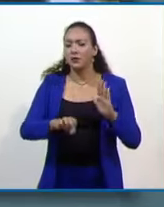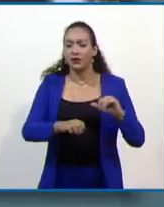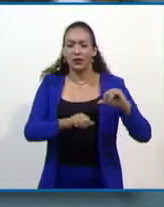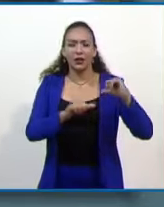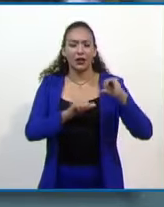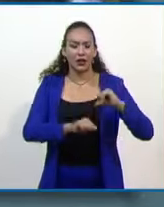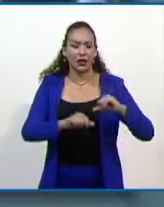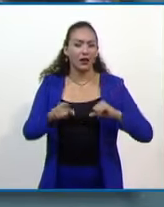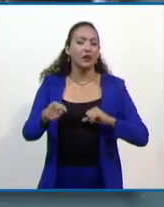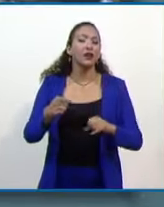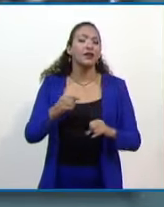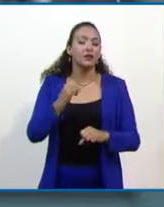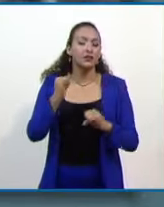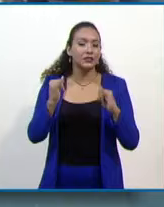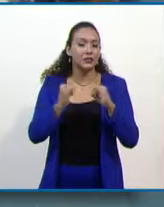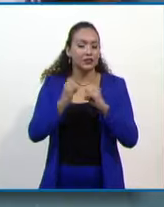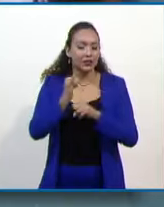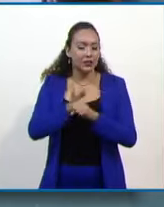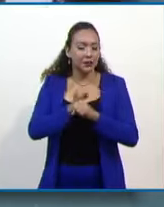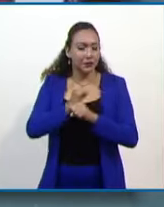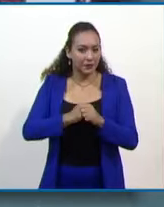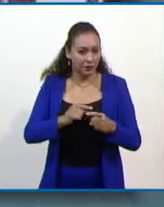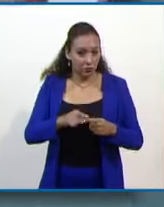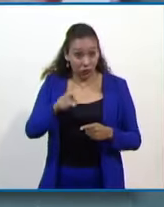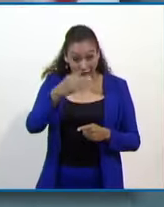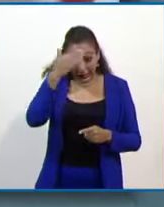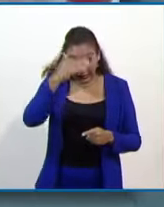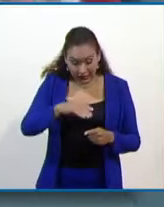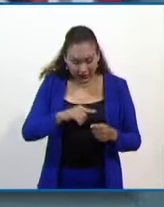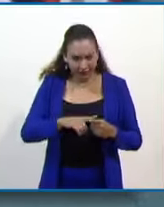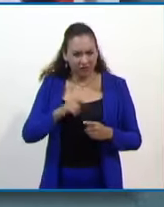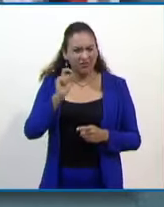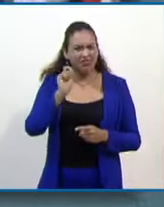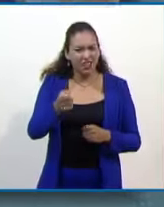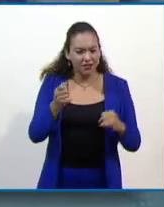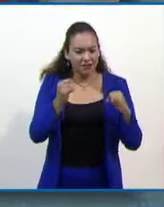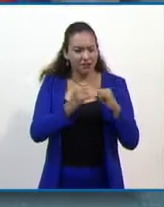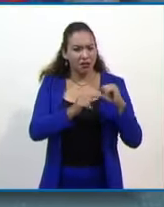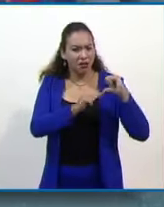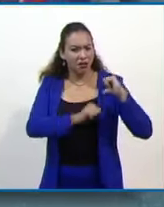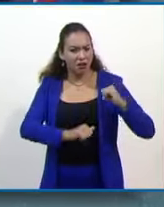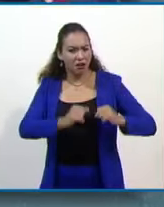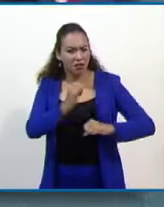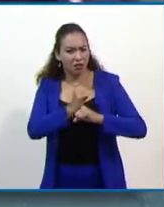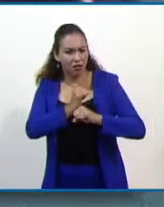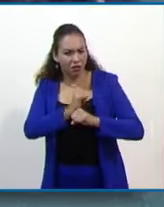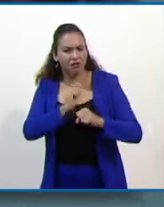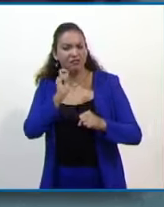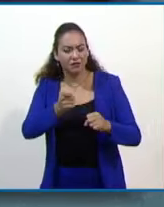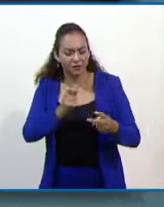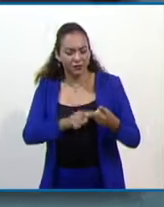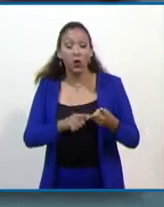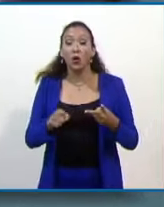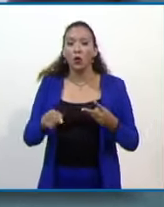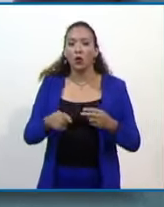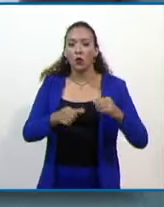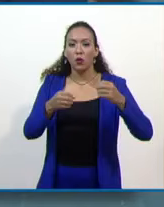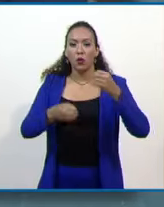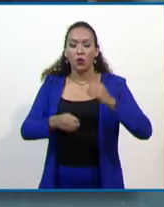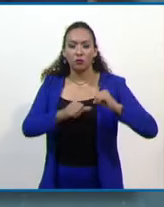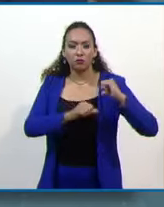Difícilmente sabemos identificar la diferencia entre una fiscalía y lo que hace un juez o el Poder